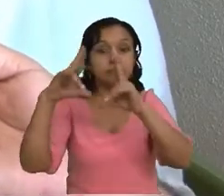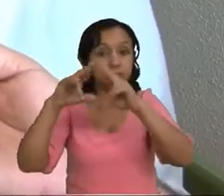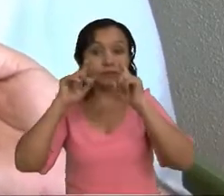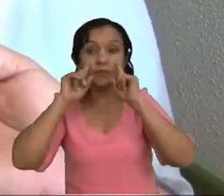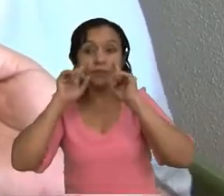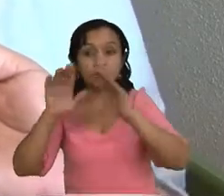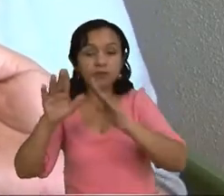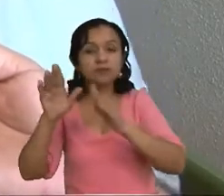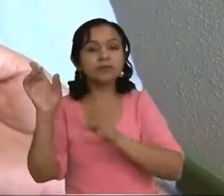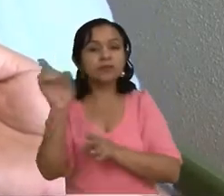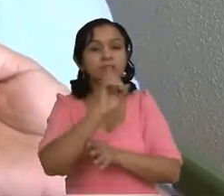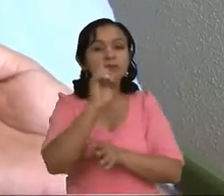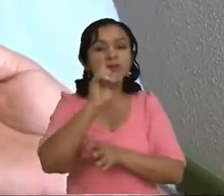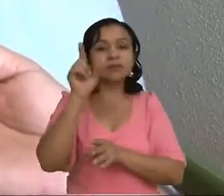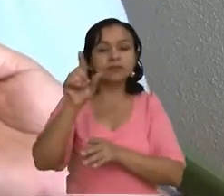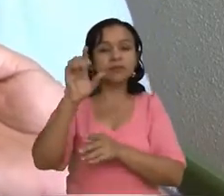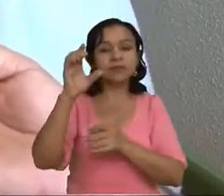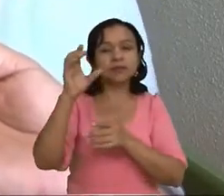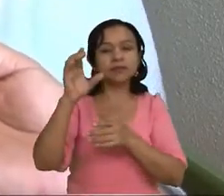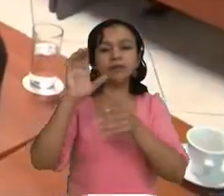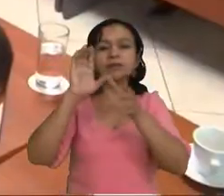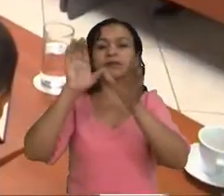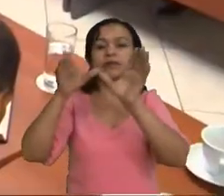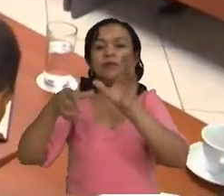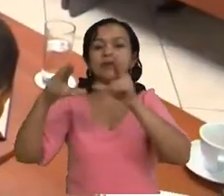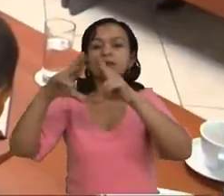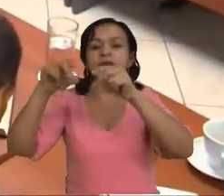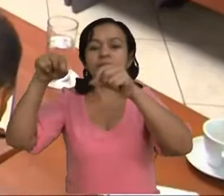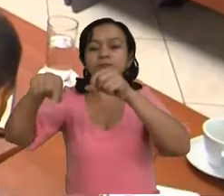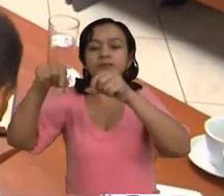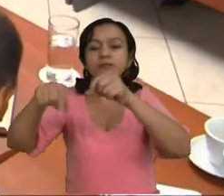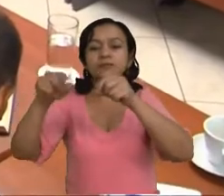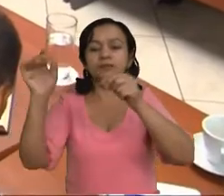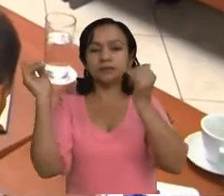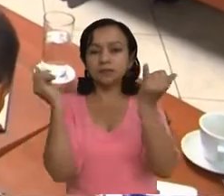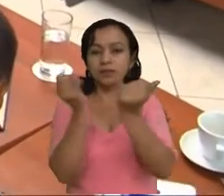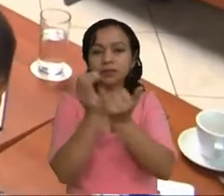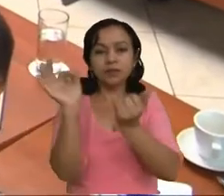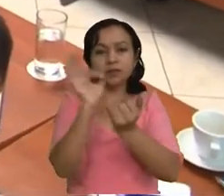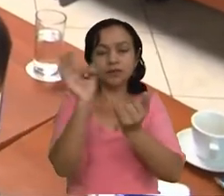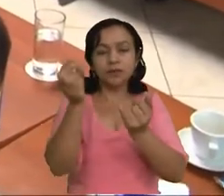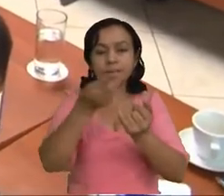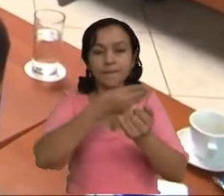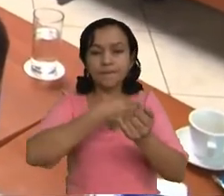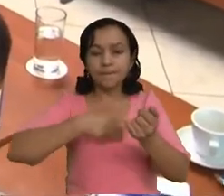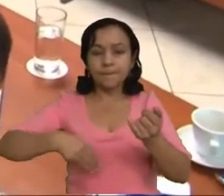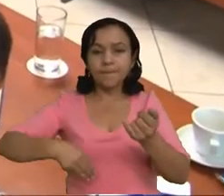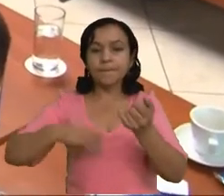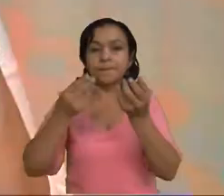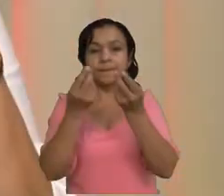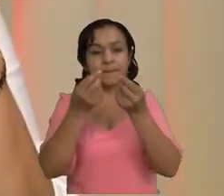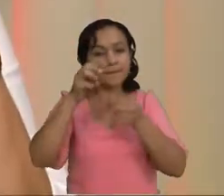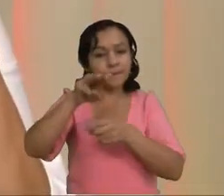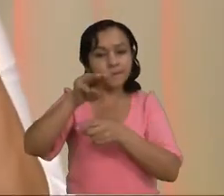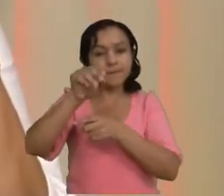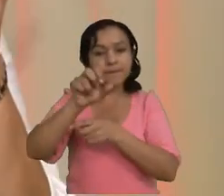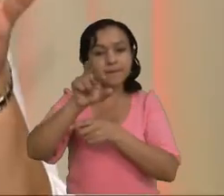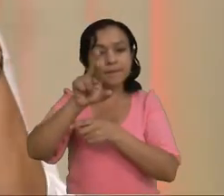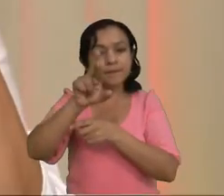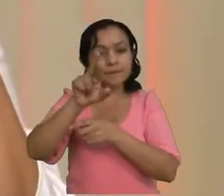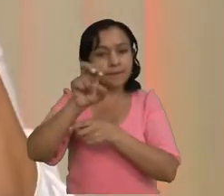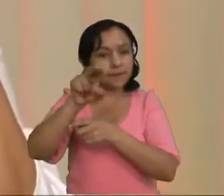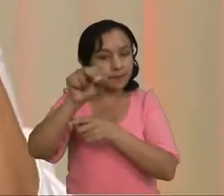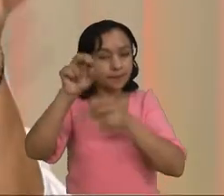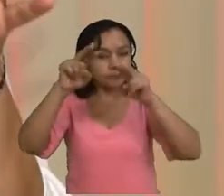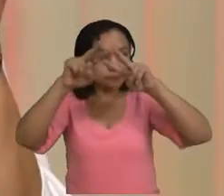están ubicadas pues en la costa caribe nicaragüense. Asimismo, junto al Ministerio de los Recursos Naturales Marena, se hará una